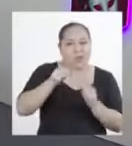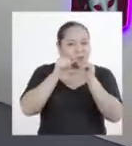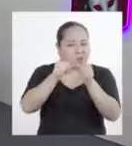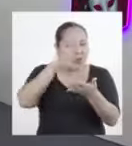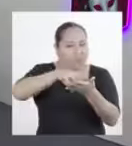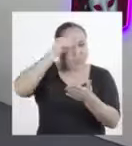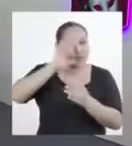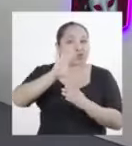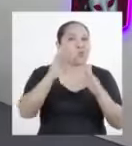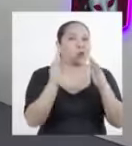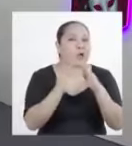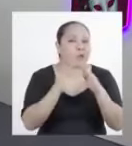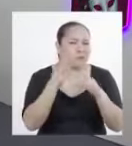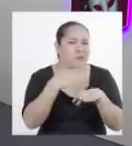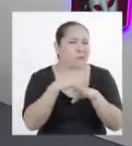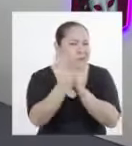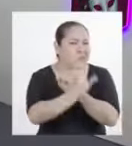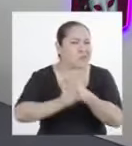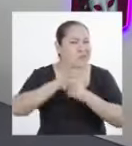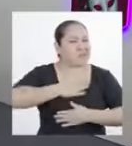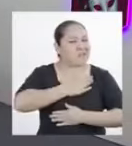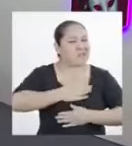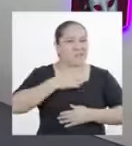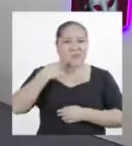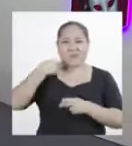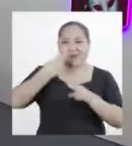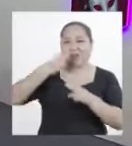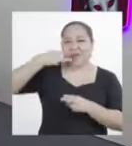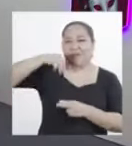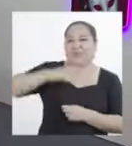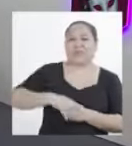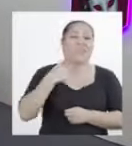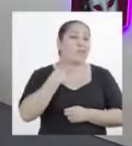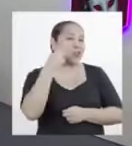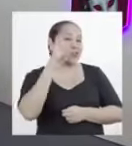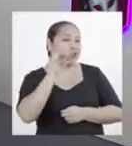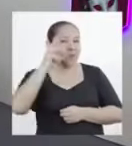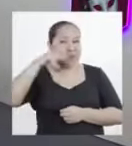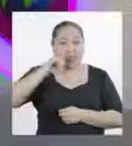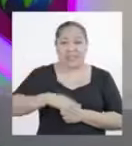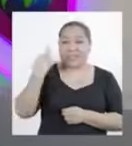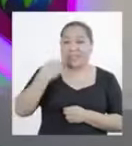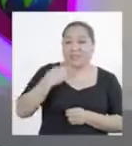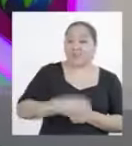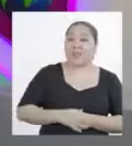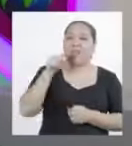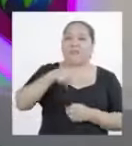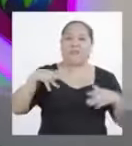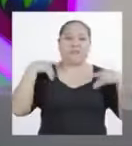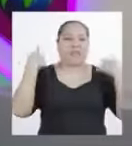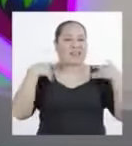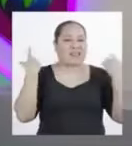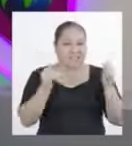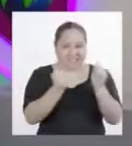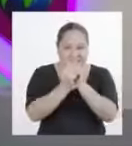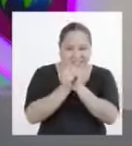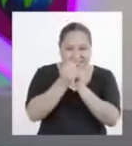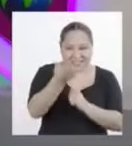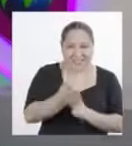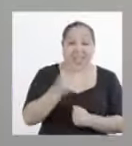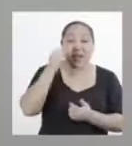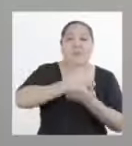Educación para seguir aprendiendo desde casa de manera segura y divertida Yo soy Mario Y yo soy Romina Y como siempre, estamos felices de